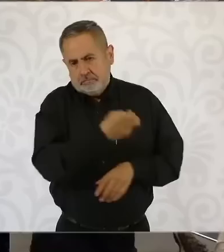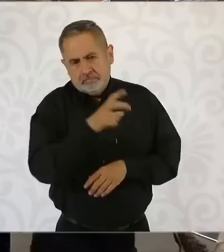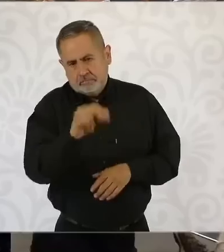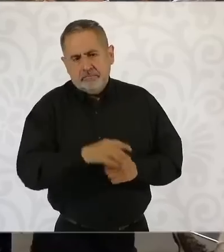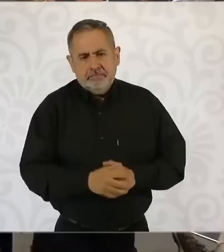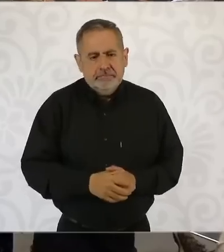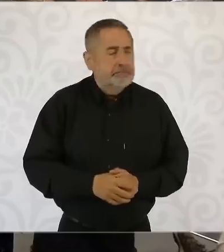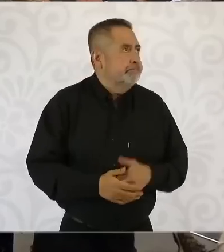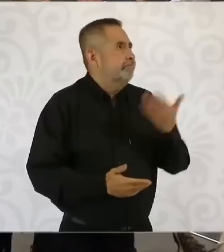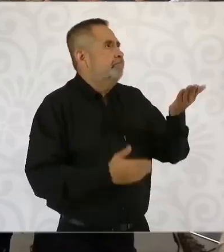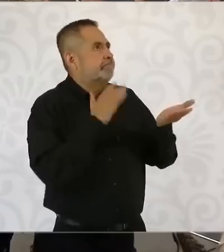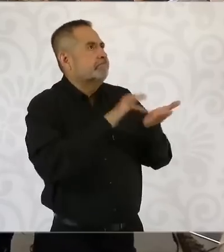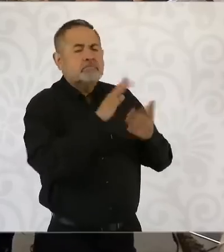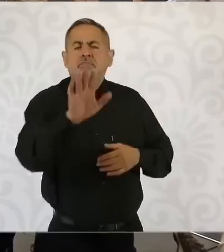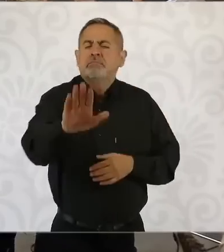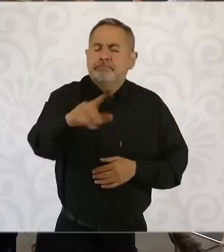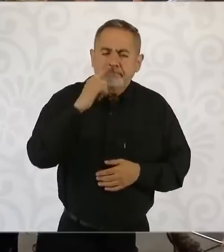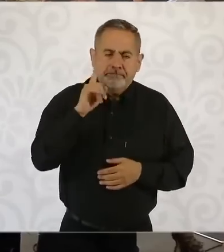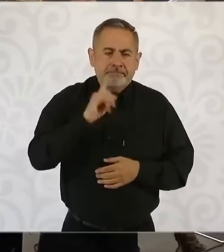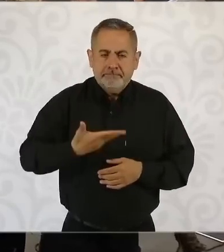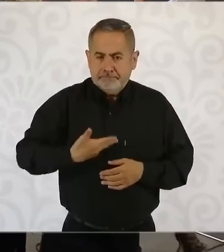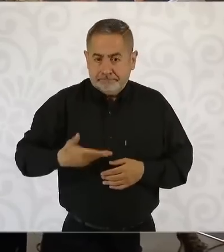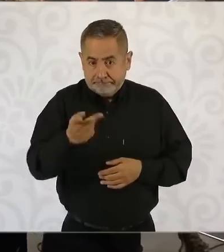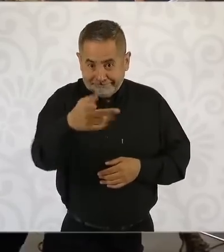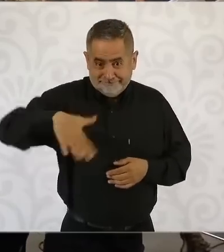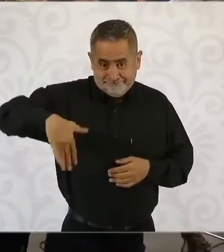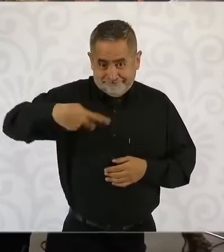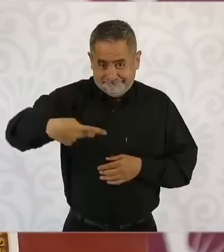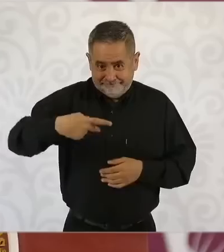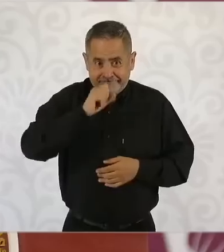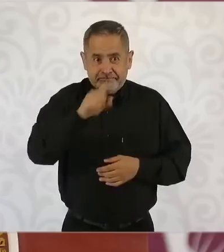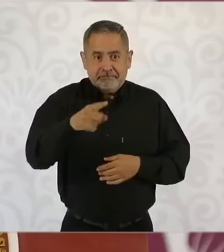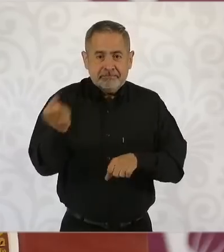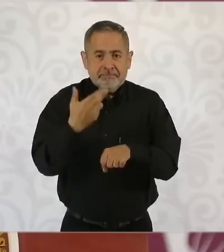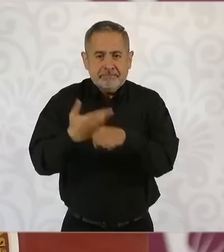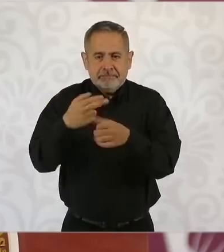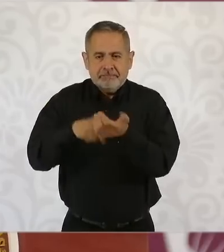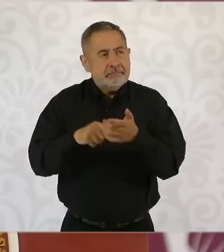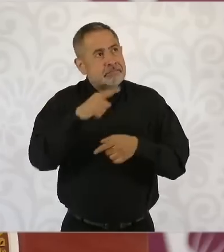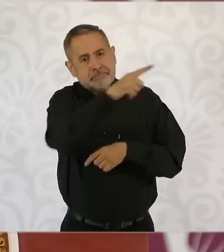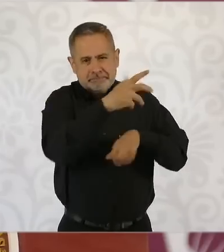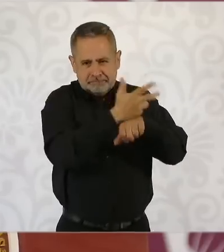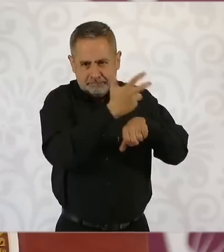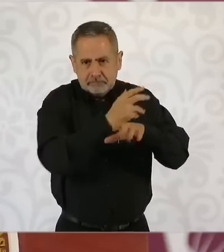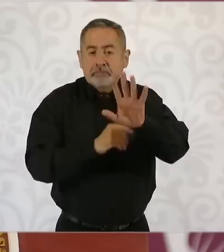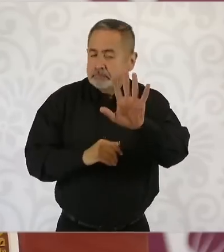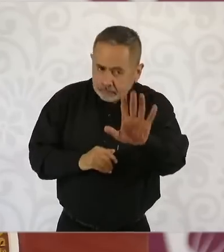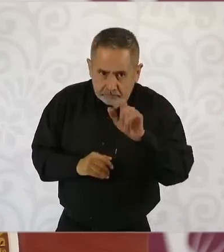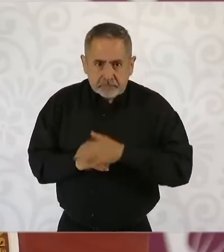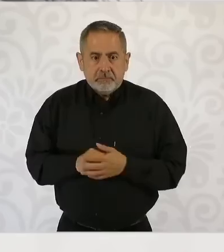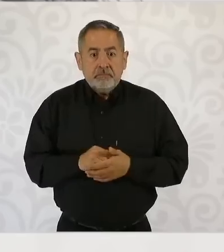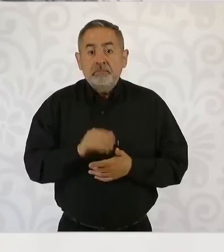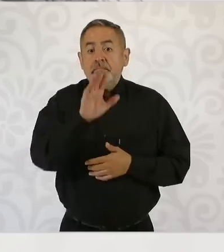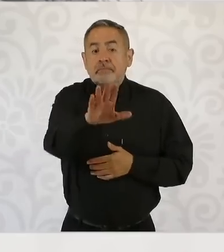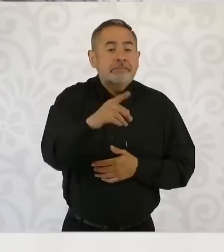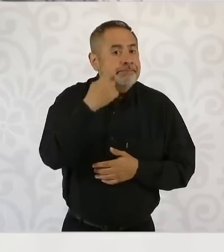Perfecto, Presidenta, gracias. Por cierto, por lo que preguntaste del secretario de Estado, lo que sí hay que mencionar es